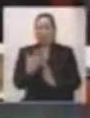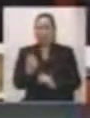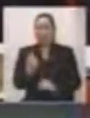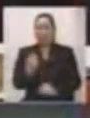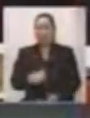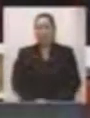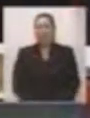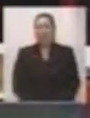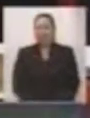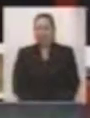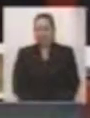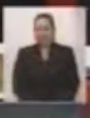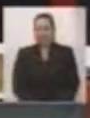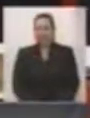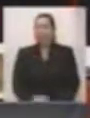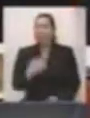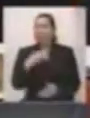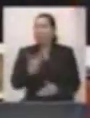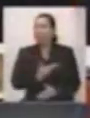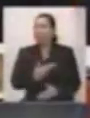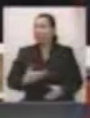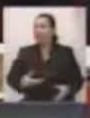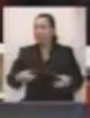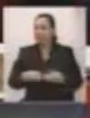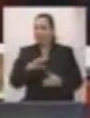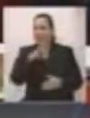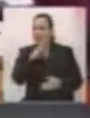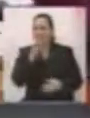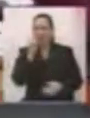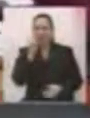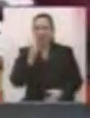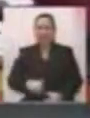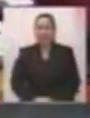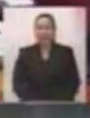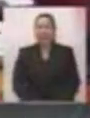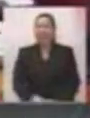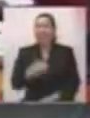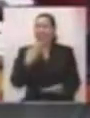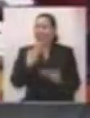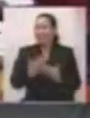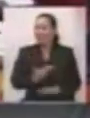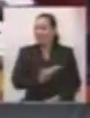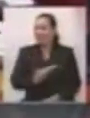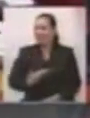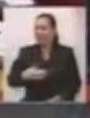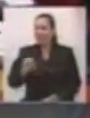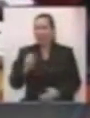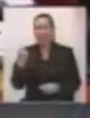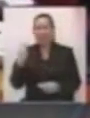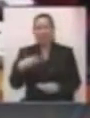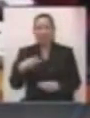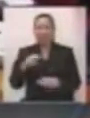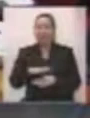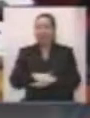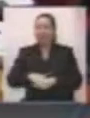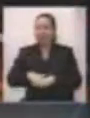2511. Tiene la palabra la presidenta de la Comisión de la Mujer. Gracias, presidenta. Solicito la exoneración